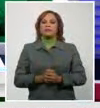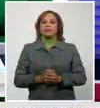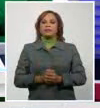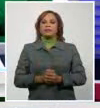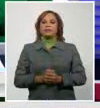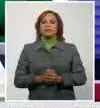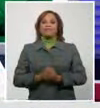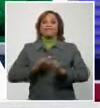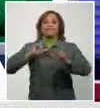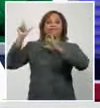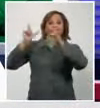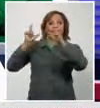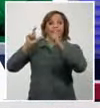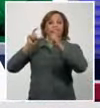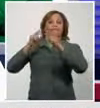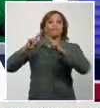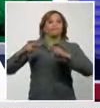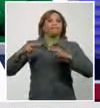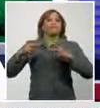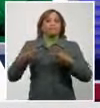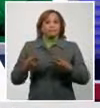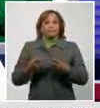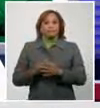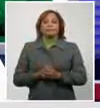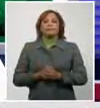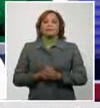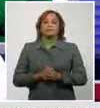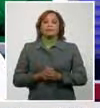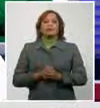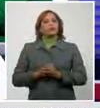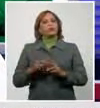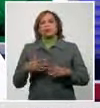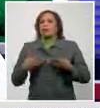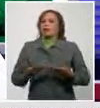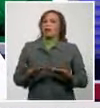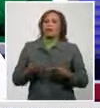Alarmante de nuevo, y no me canso, ¿no?